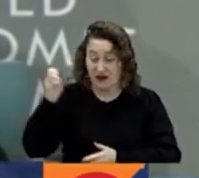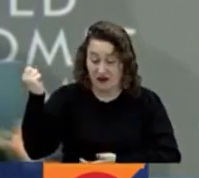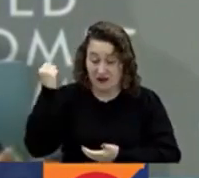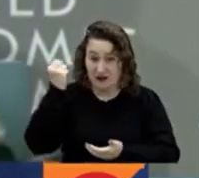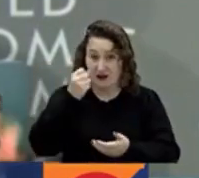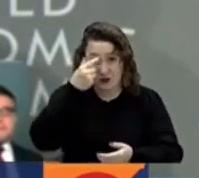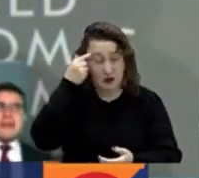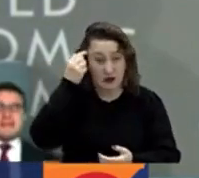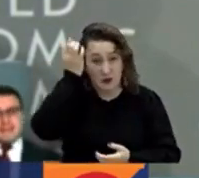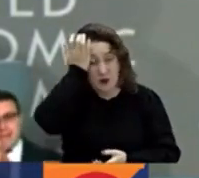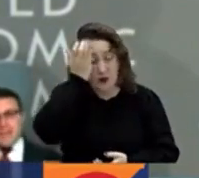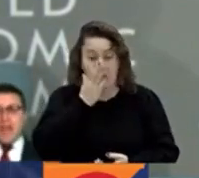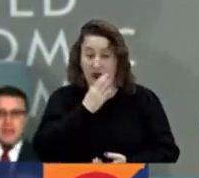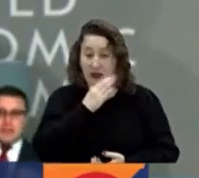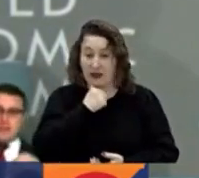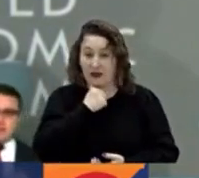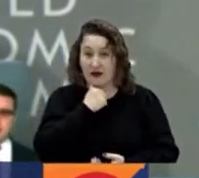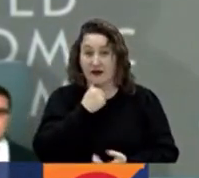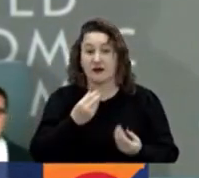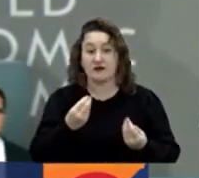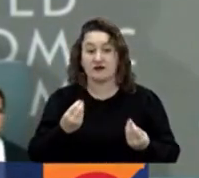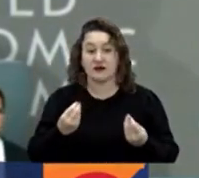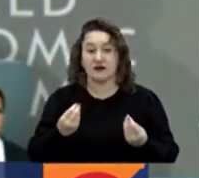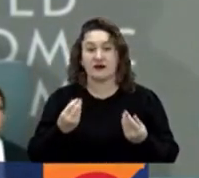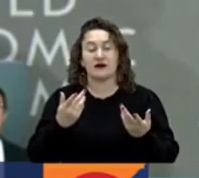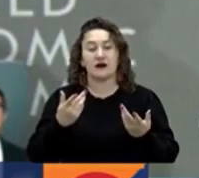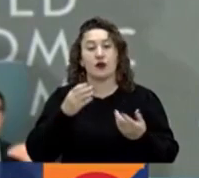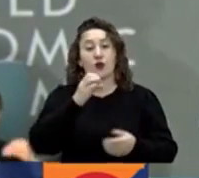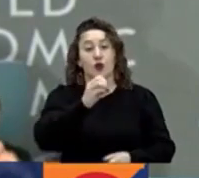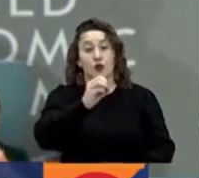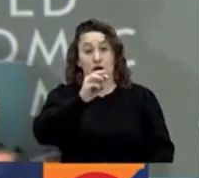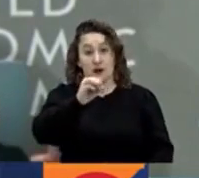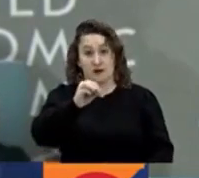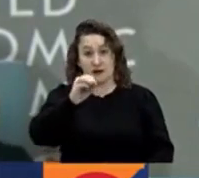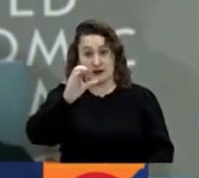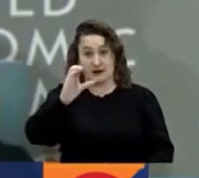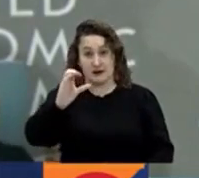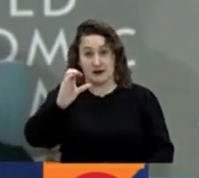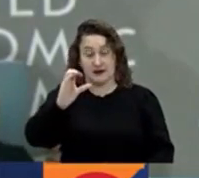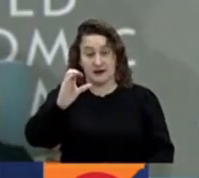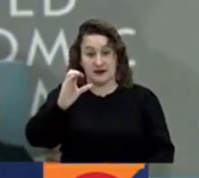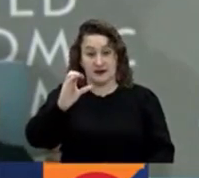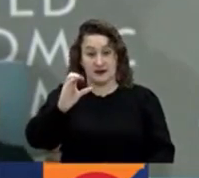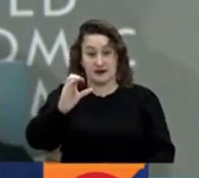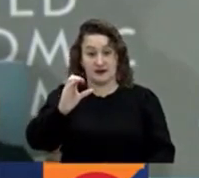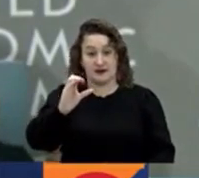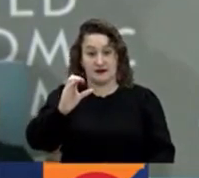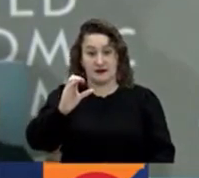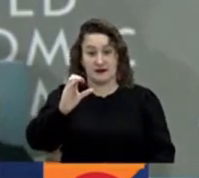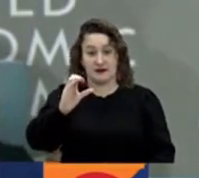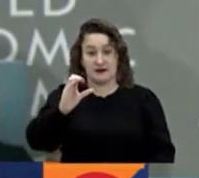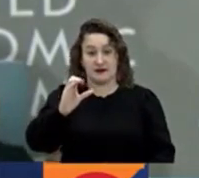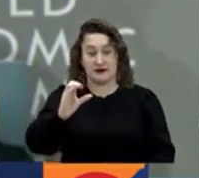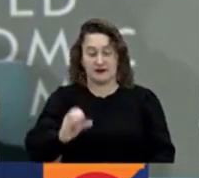hacer que los tratados de la OMC, Organización Mundial del Comercio,